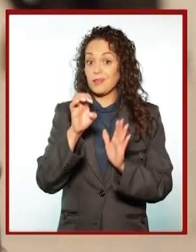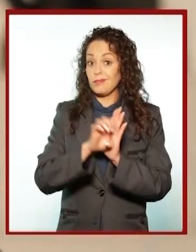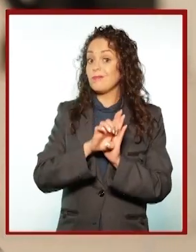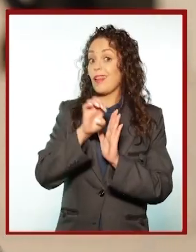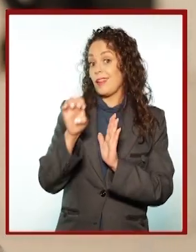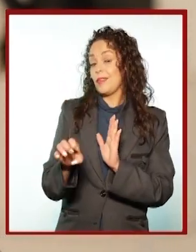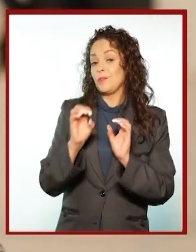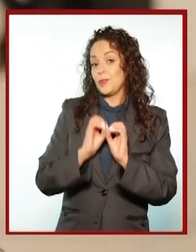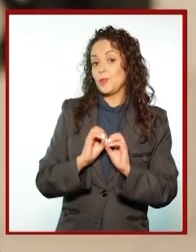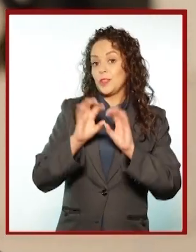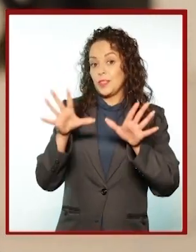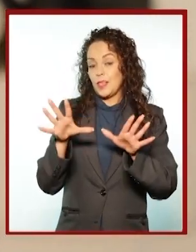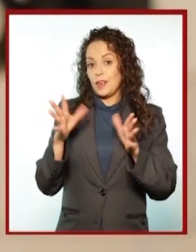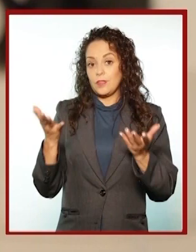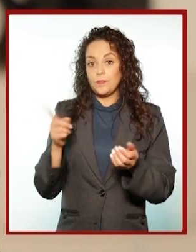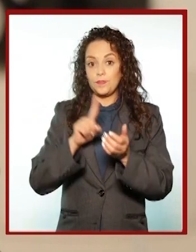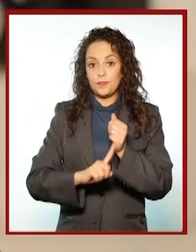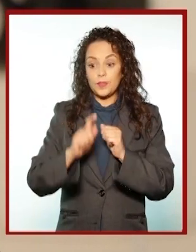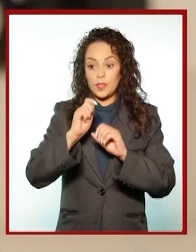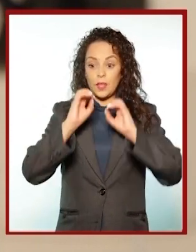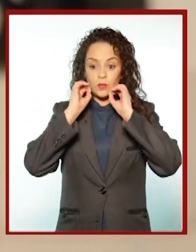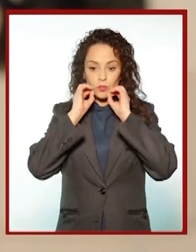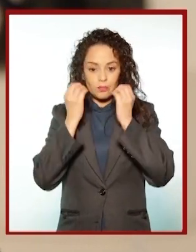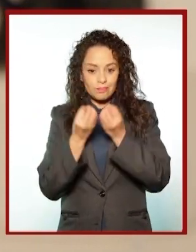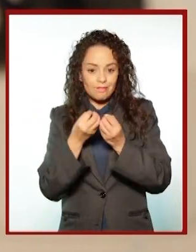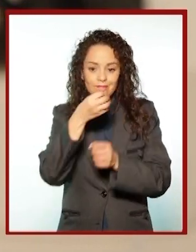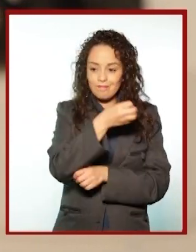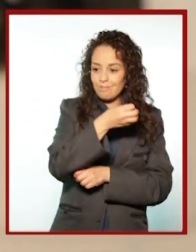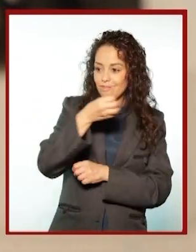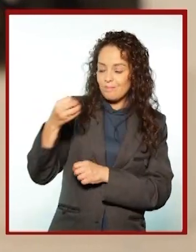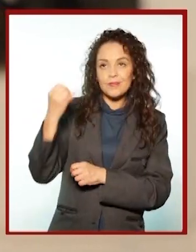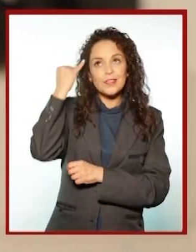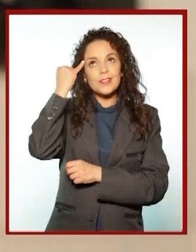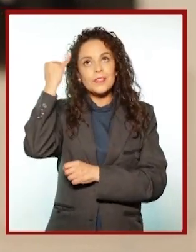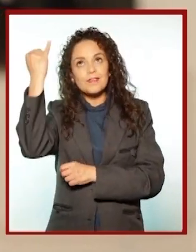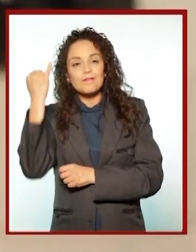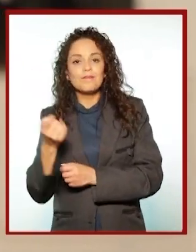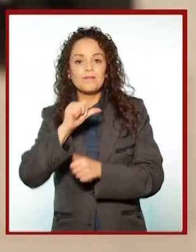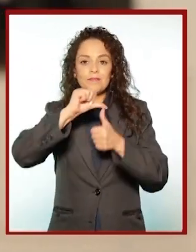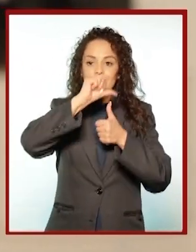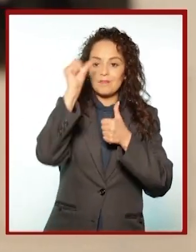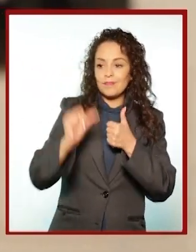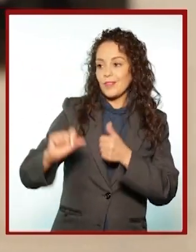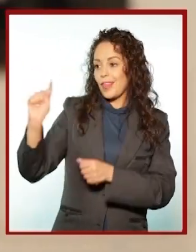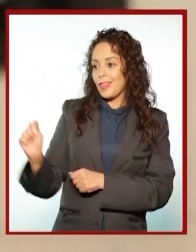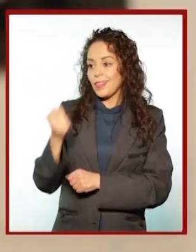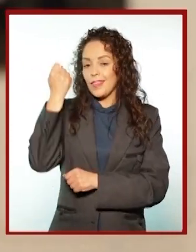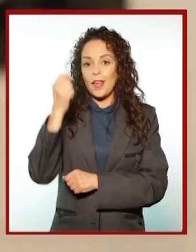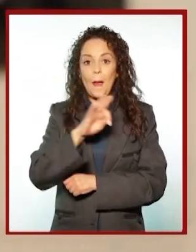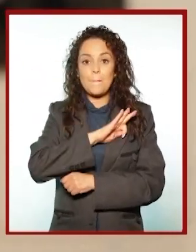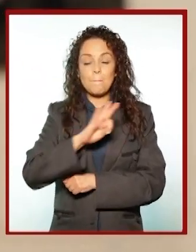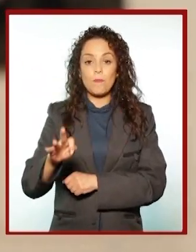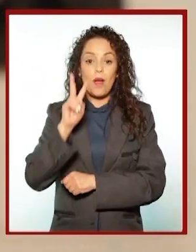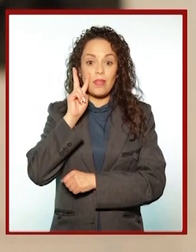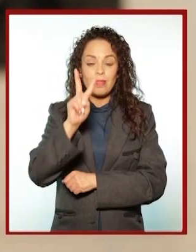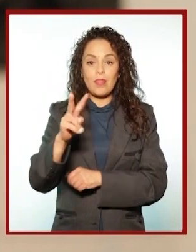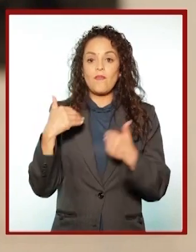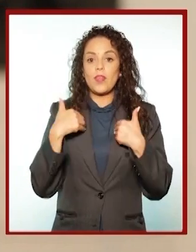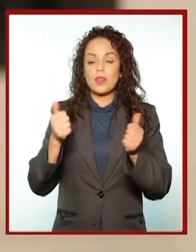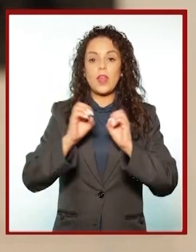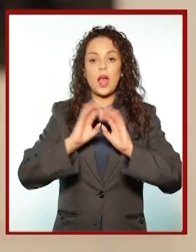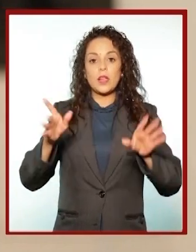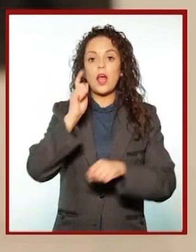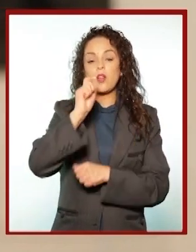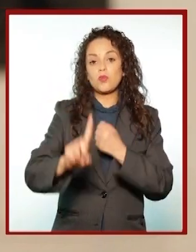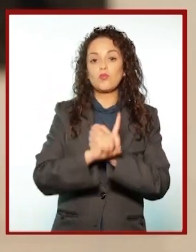Este es un ejemplo concreto de cómo la organización, la creatividad, el arte y la tecnología han logrado visibilizar